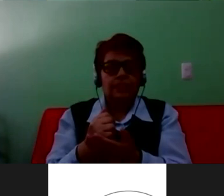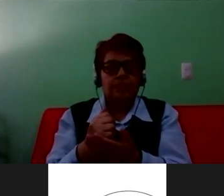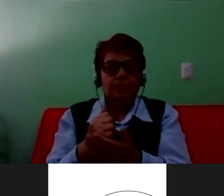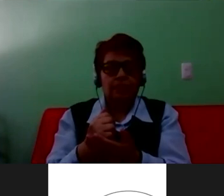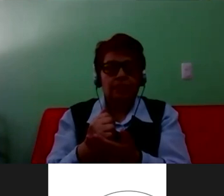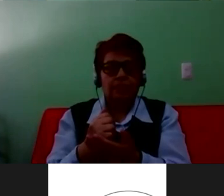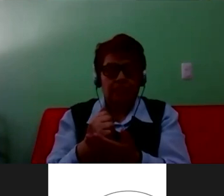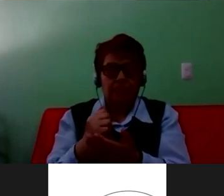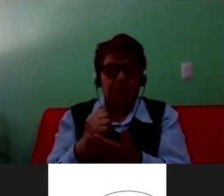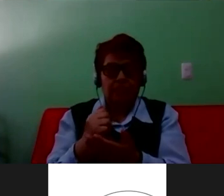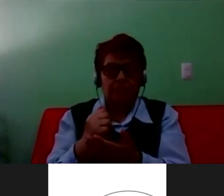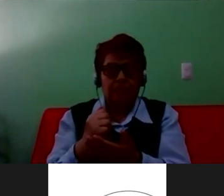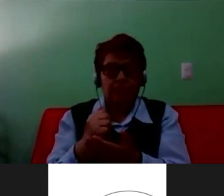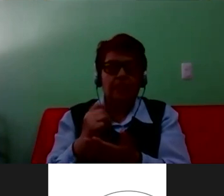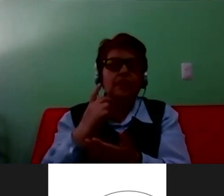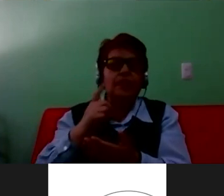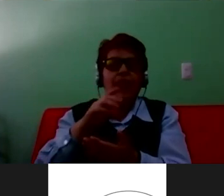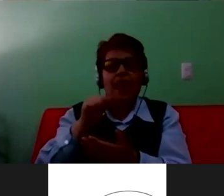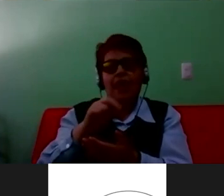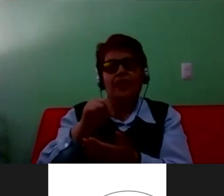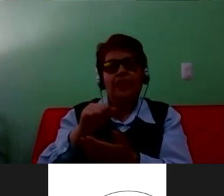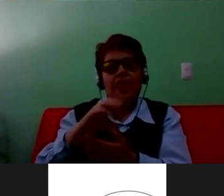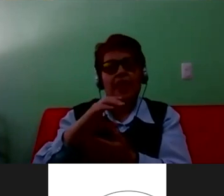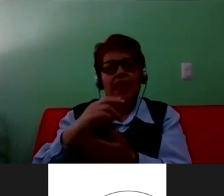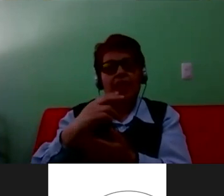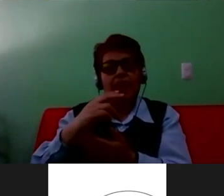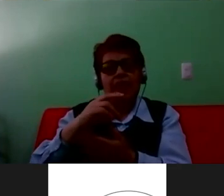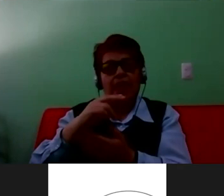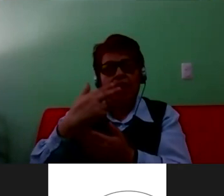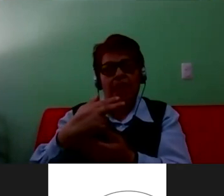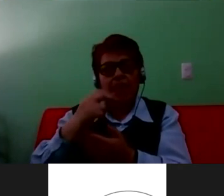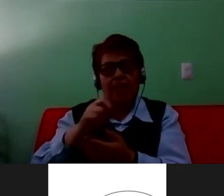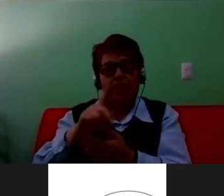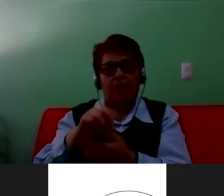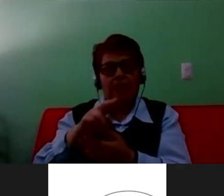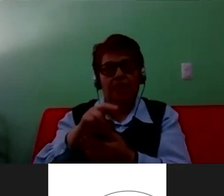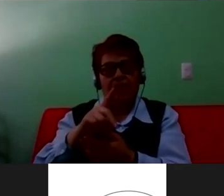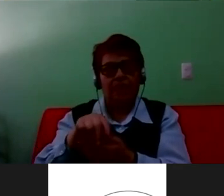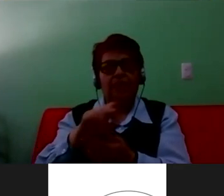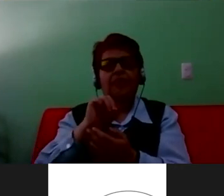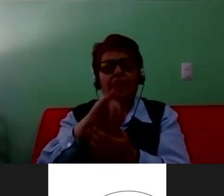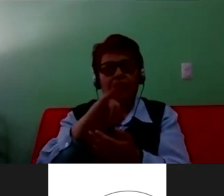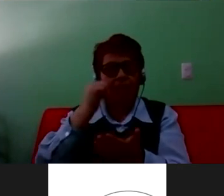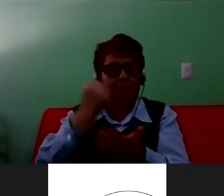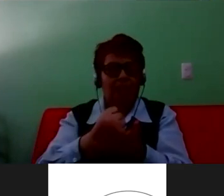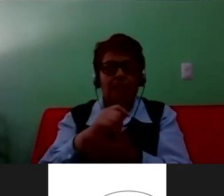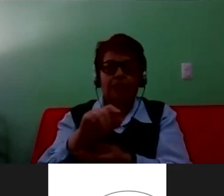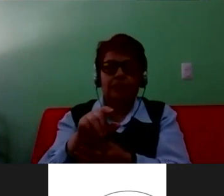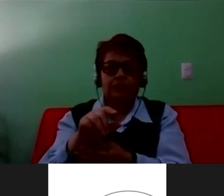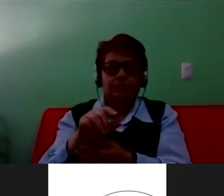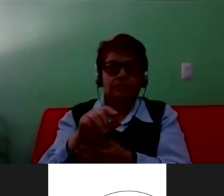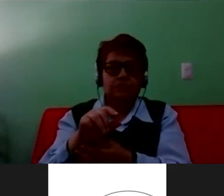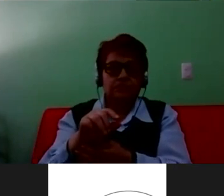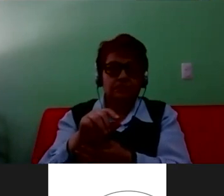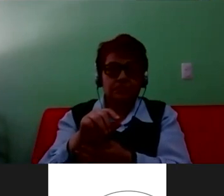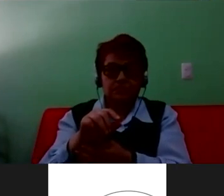Sí, gracias. Diputada Ana Hernández Trejo. Ana Hernández a favor. Gracias. Diputada, le